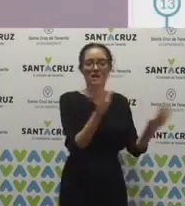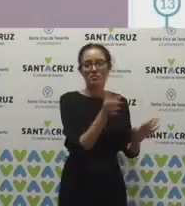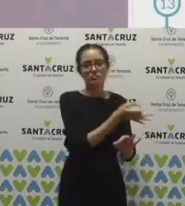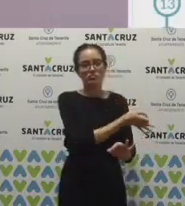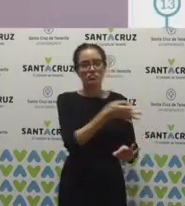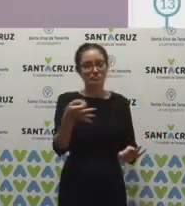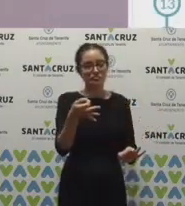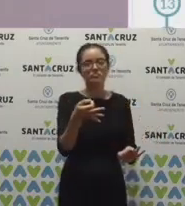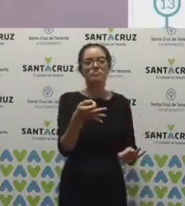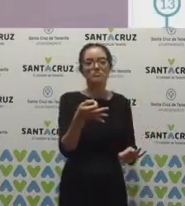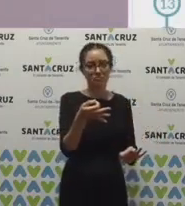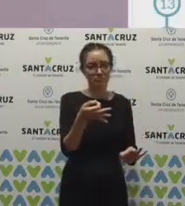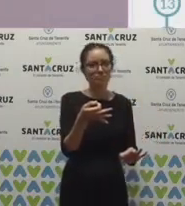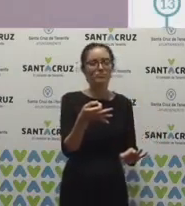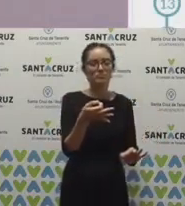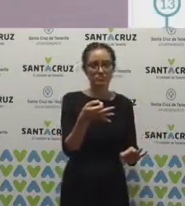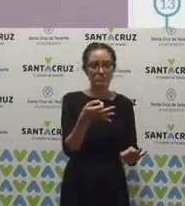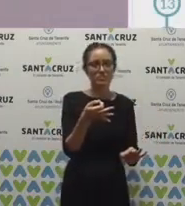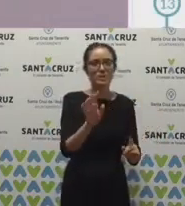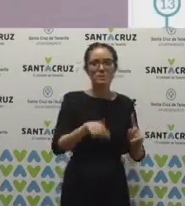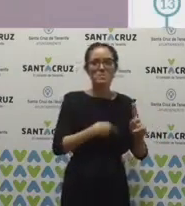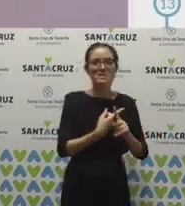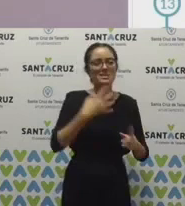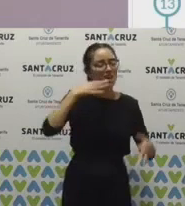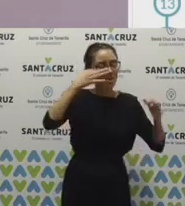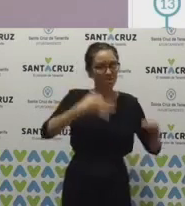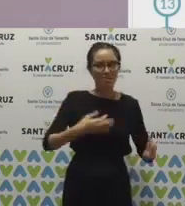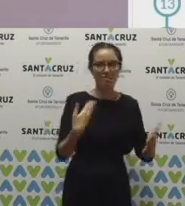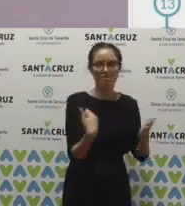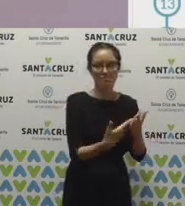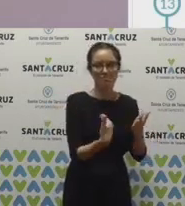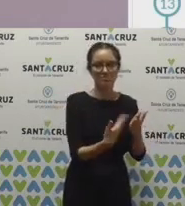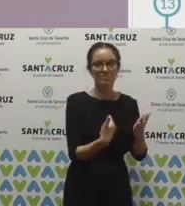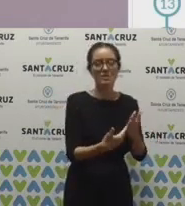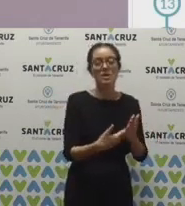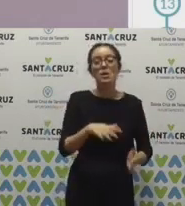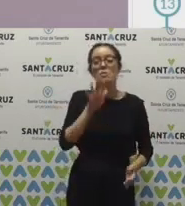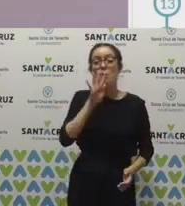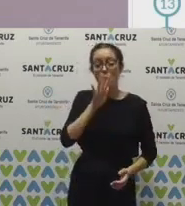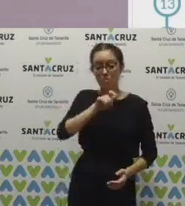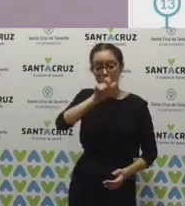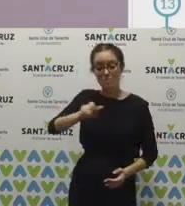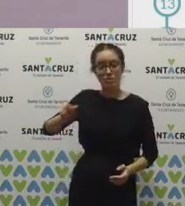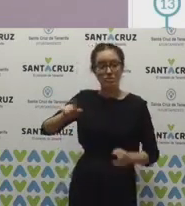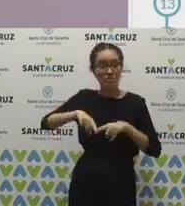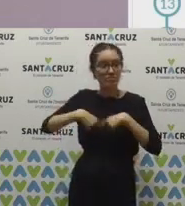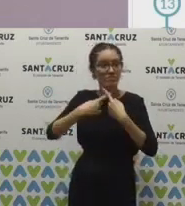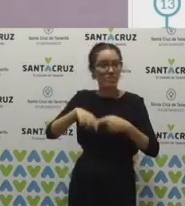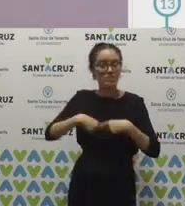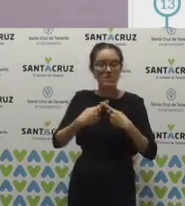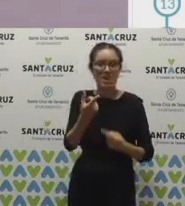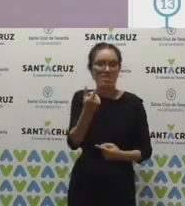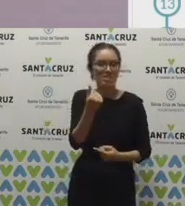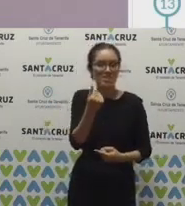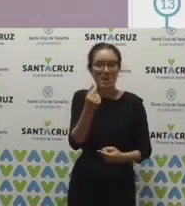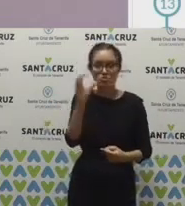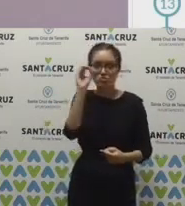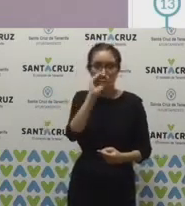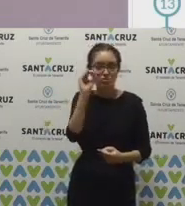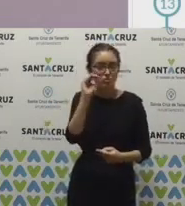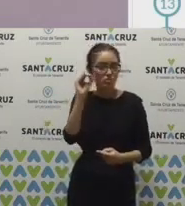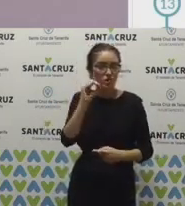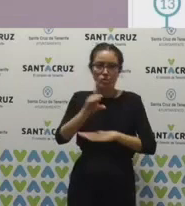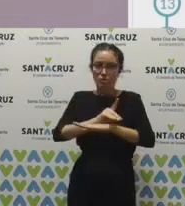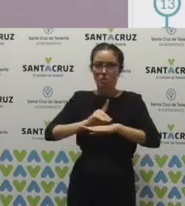responsabilidad y el conocimiento de la realidad consciente de que muchos hogares padecen cero ingresos una brecha digital que